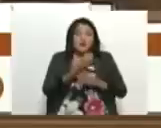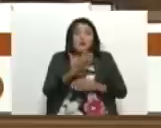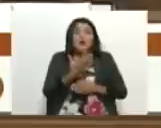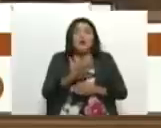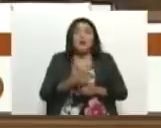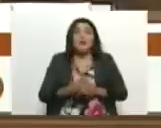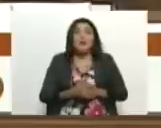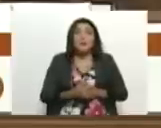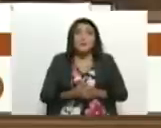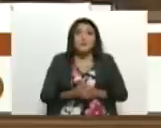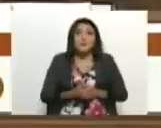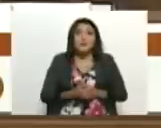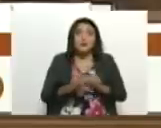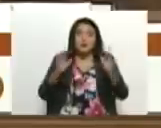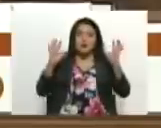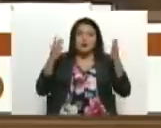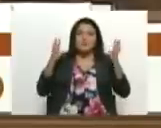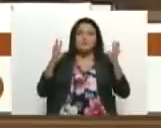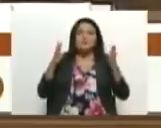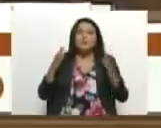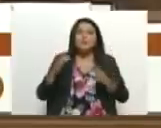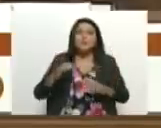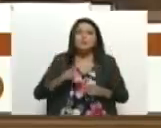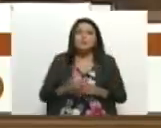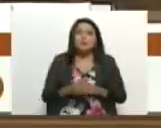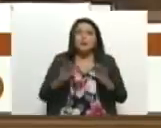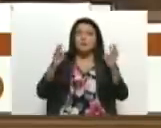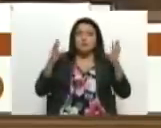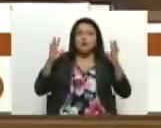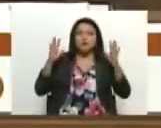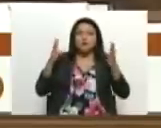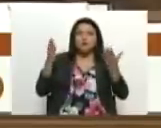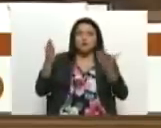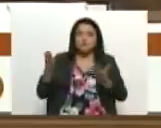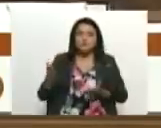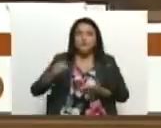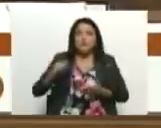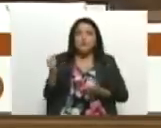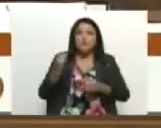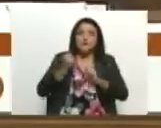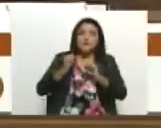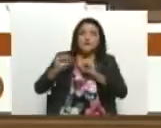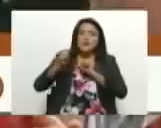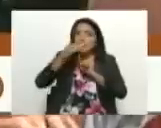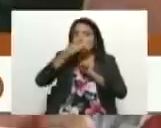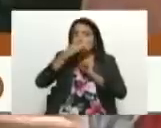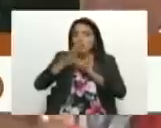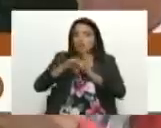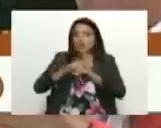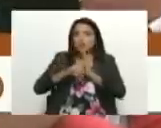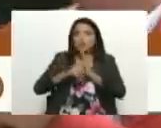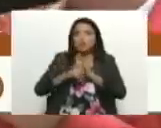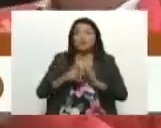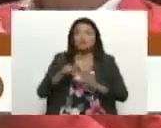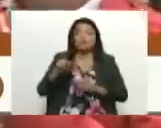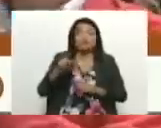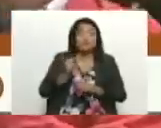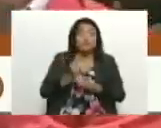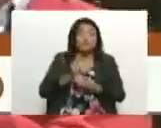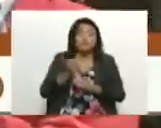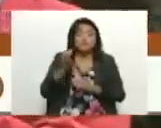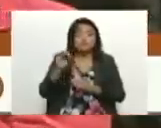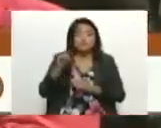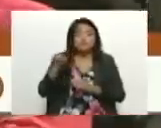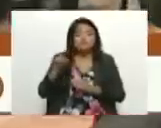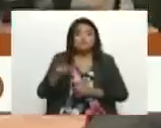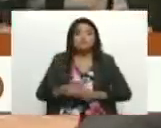un instrumento legal. Yo pido un aplauso para la Policía contra la Corrupción, que ha tenido una labor destacadísima en este nuevo